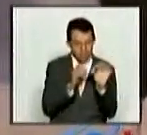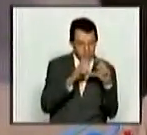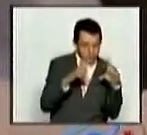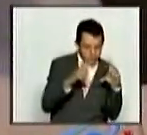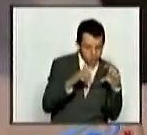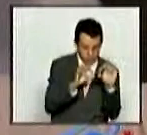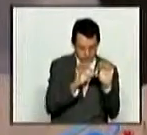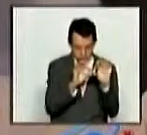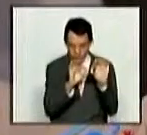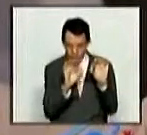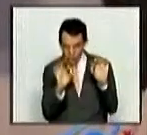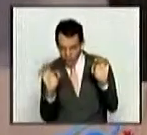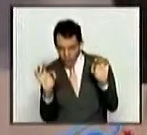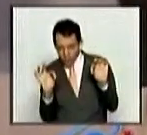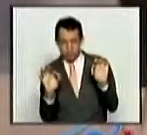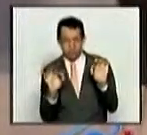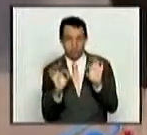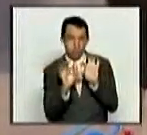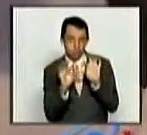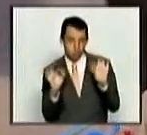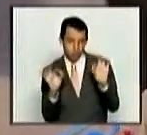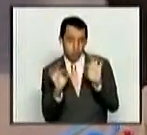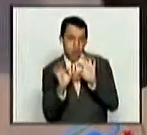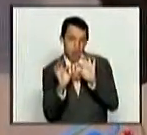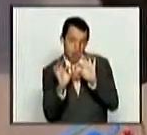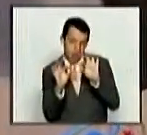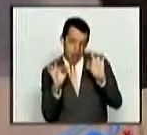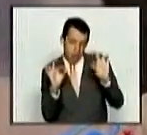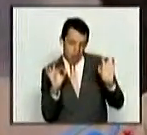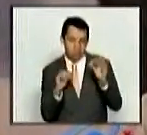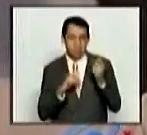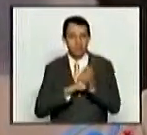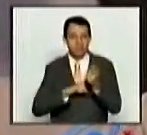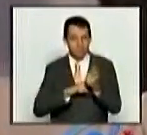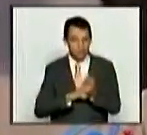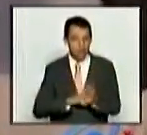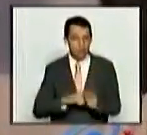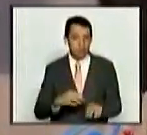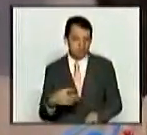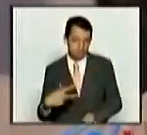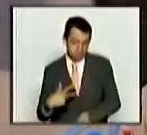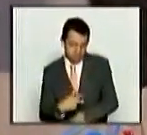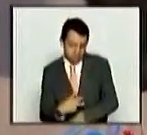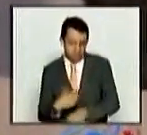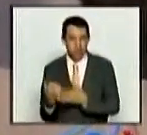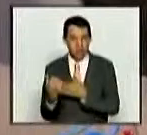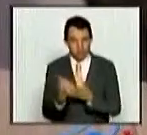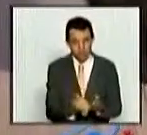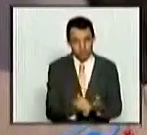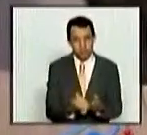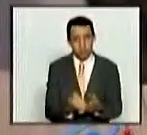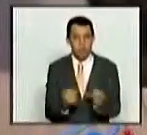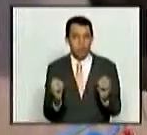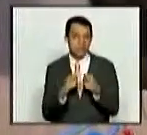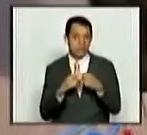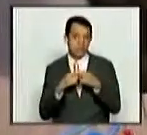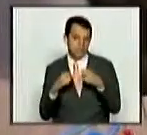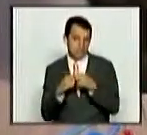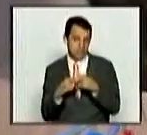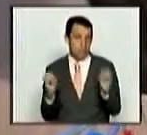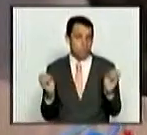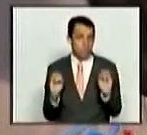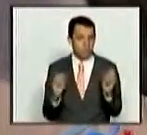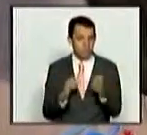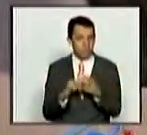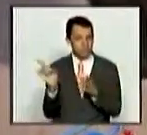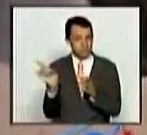con electroterapia. Podemos ayudarnos con unos TENS que transmiten ondas de baja frecuencia, o podemos utilizar ventosas,